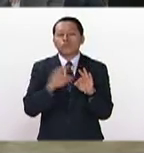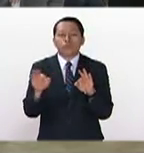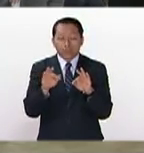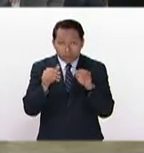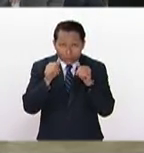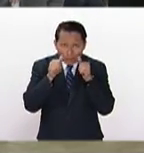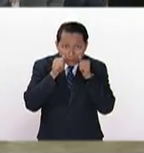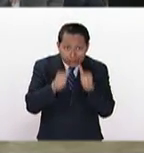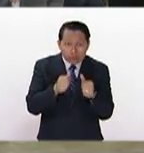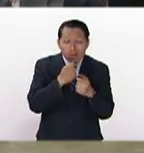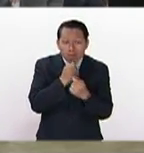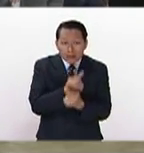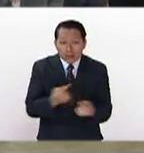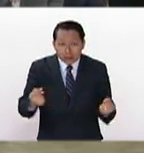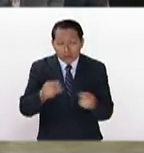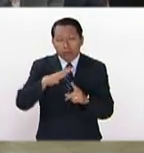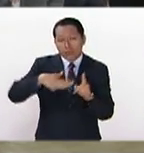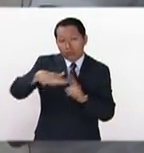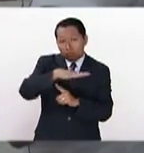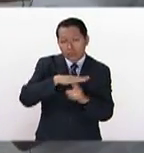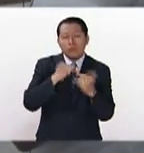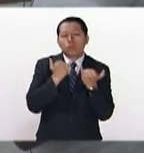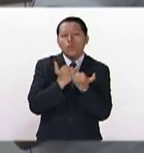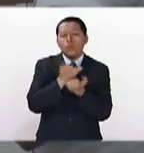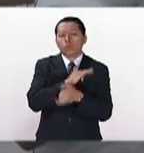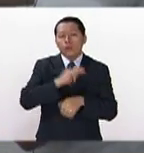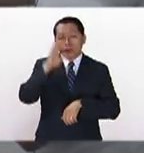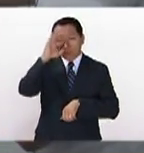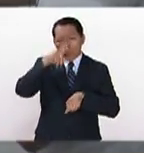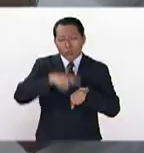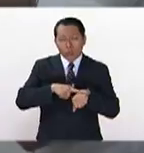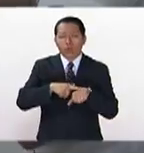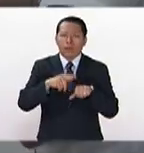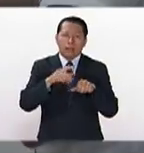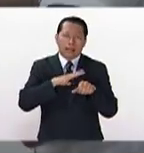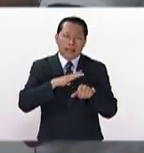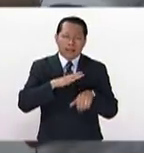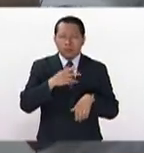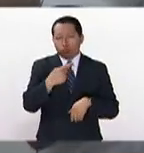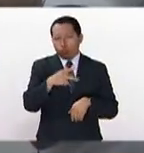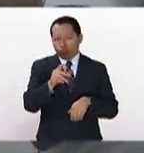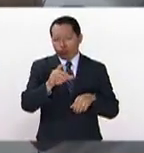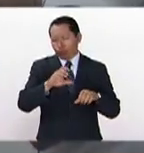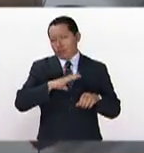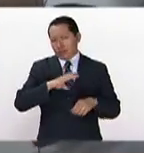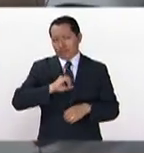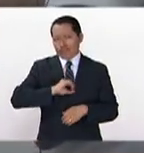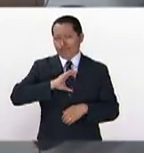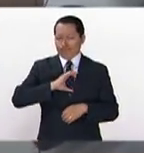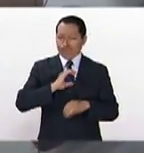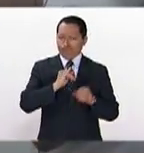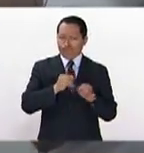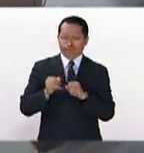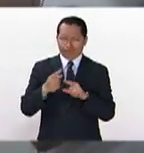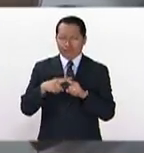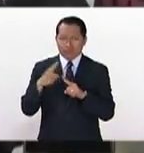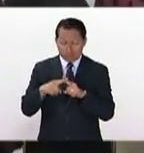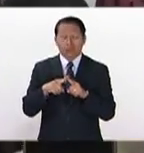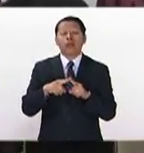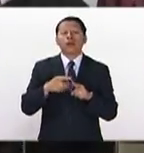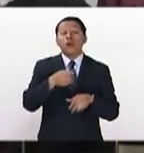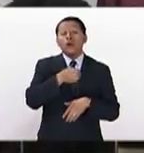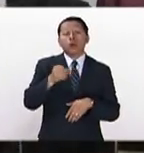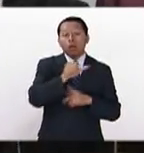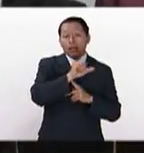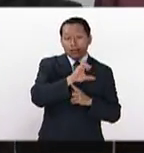la niñez, al medio ambiente y también a la preservación de la cultura e identidad. Organizaciones de la sociedad civil, universidades e